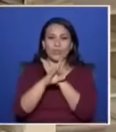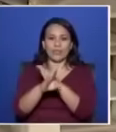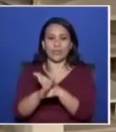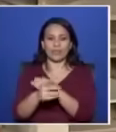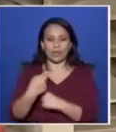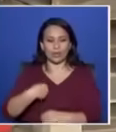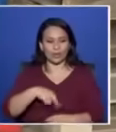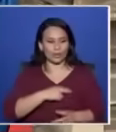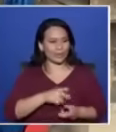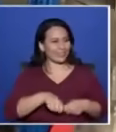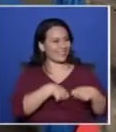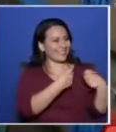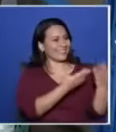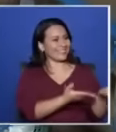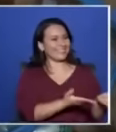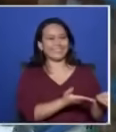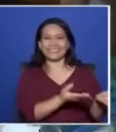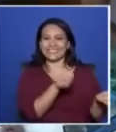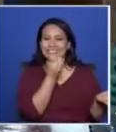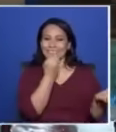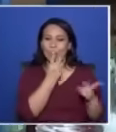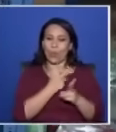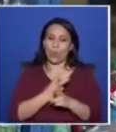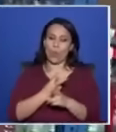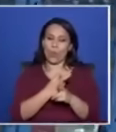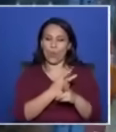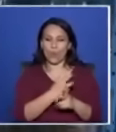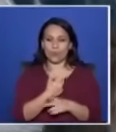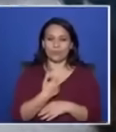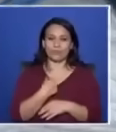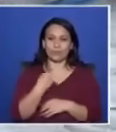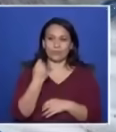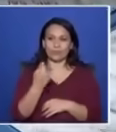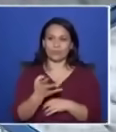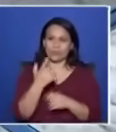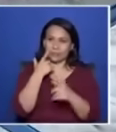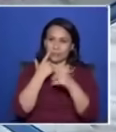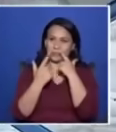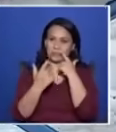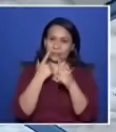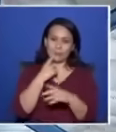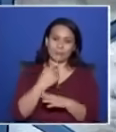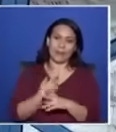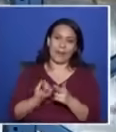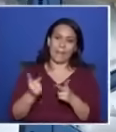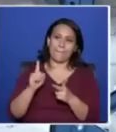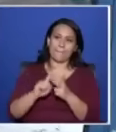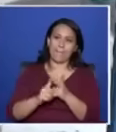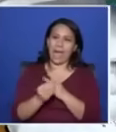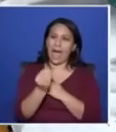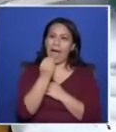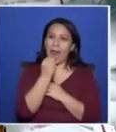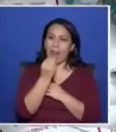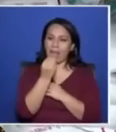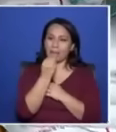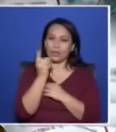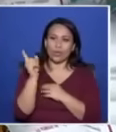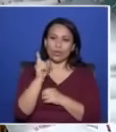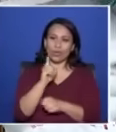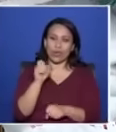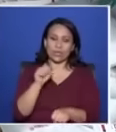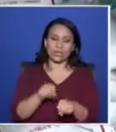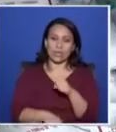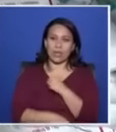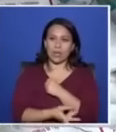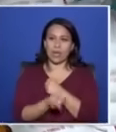nosotros te cuidamos, ¿no? Y esta campaña es básicamente para poder abastecer de alimentos no perecibles y de